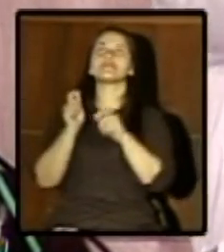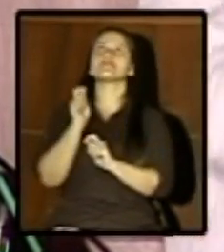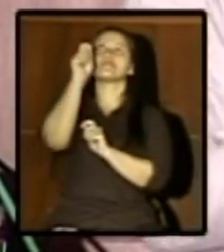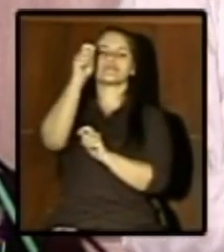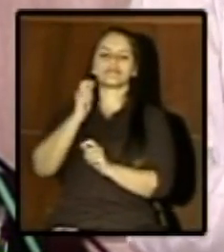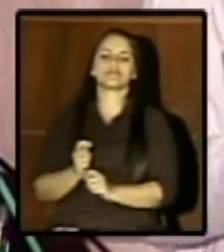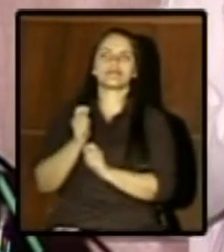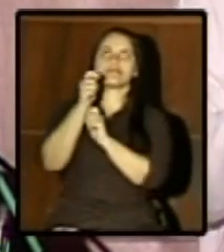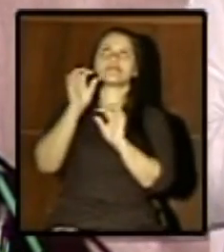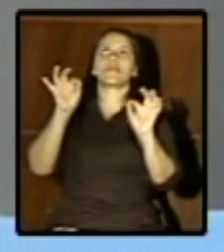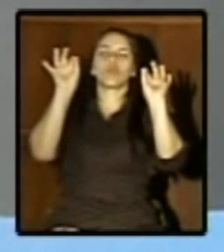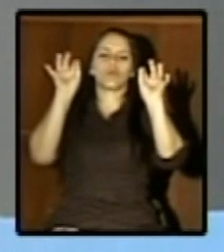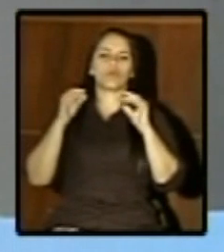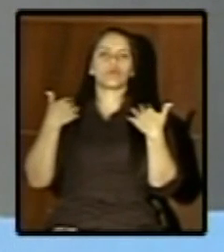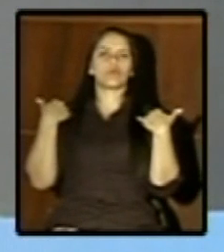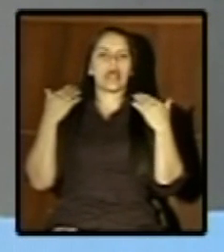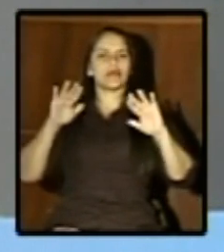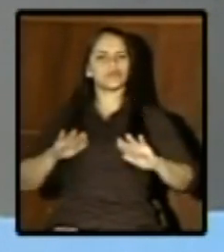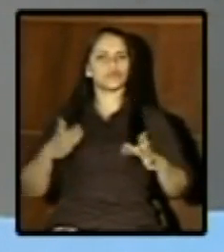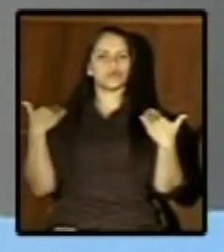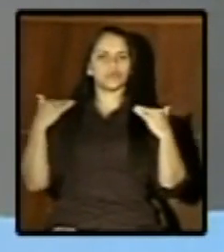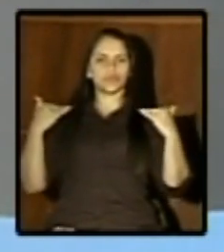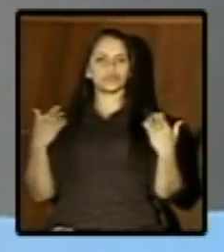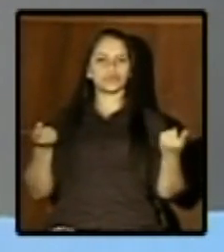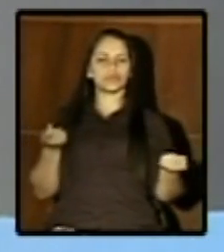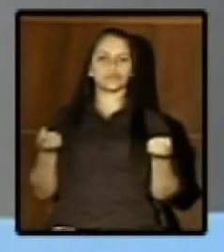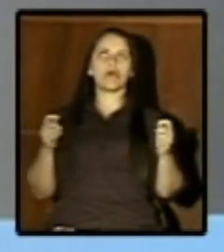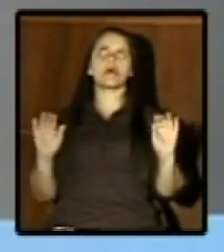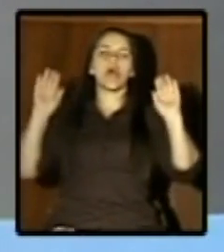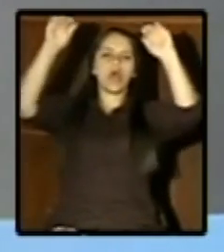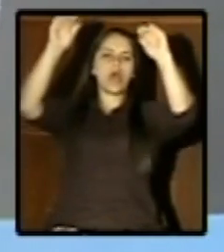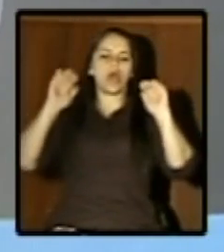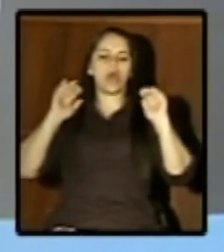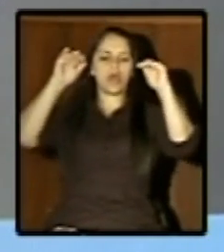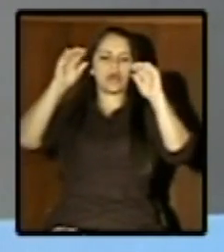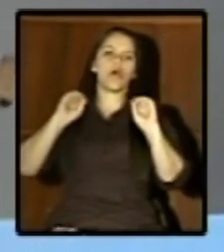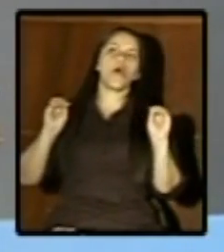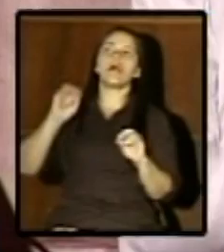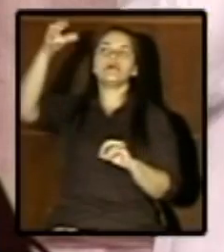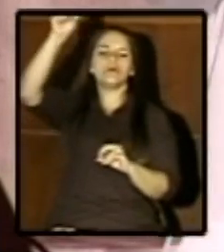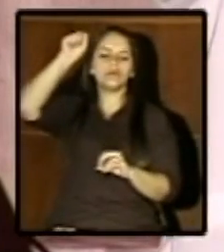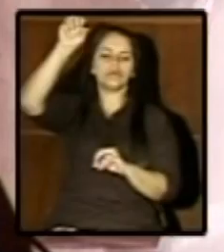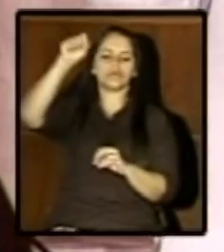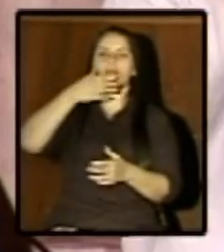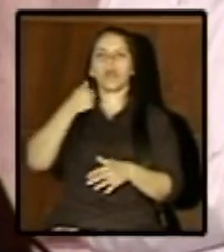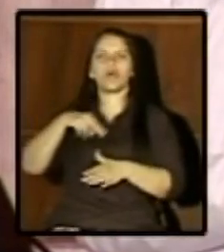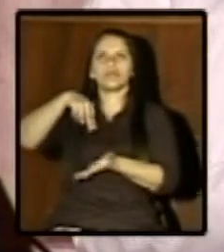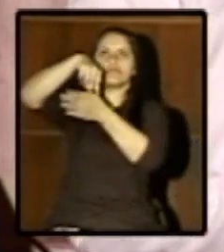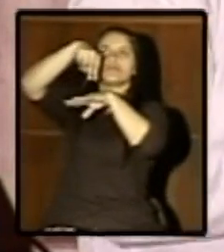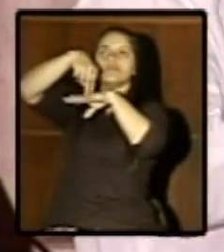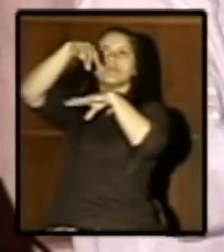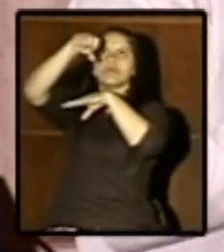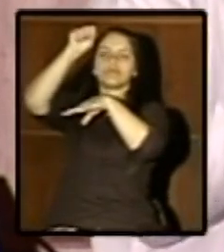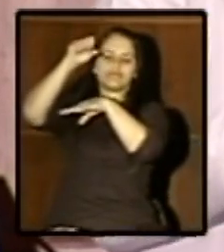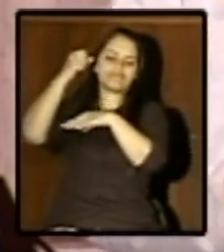hombro, evitar los movimientos de abducción repetitiva, si a mí me toca colgar ropa, pues un ganchito, un clavito y le hago así, evitar todo lo